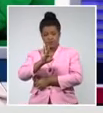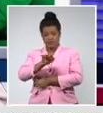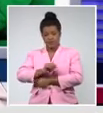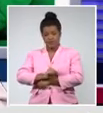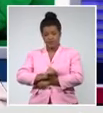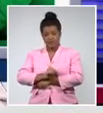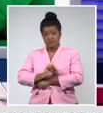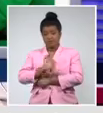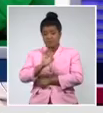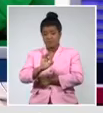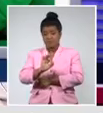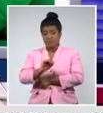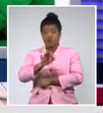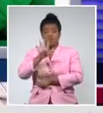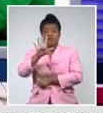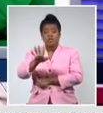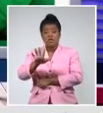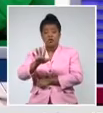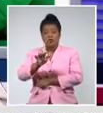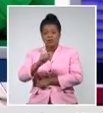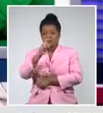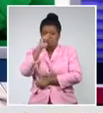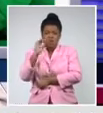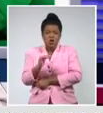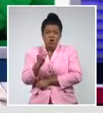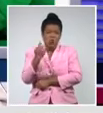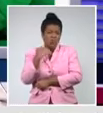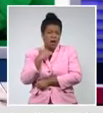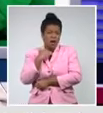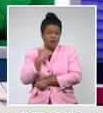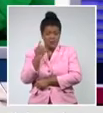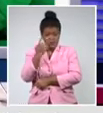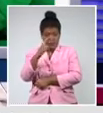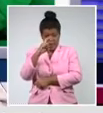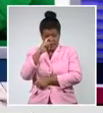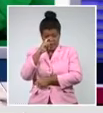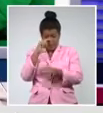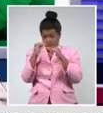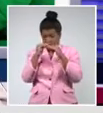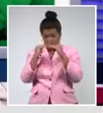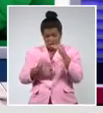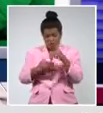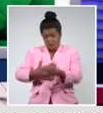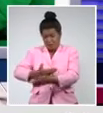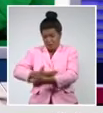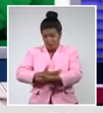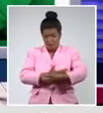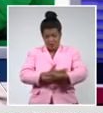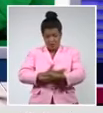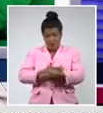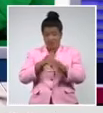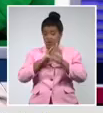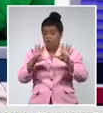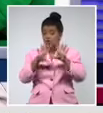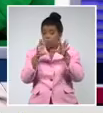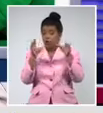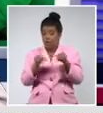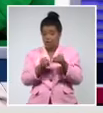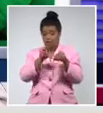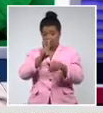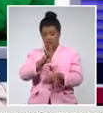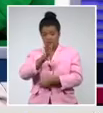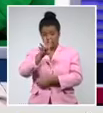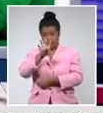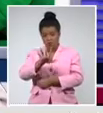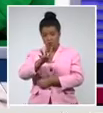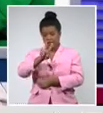5 menores de 1 año y ya se acumulan en la pandemia 252 menores de 1 año.